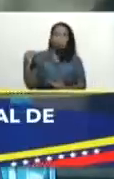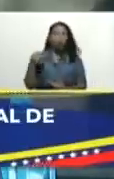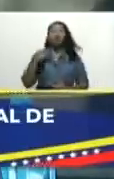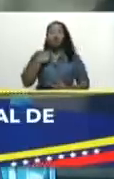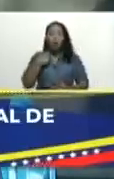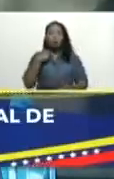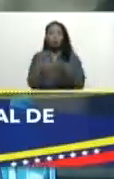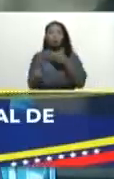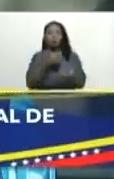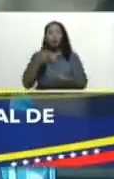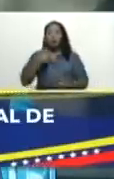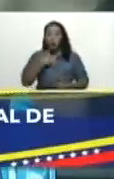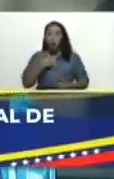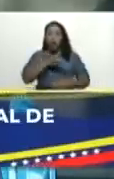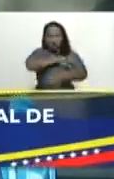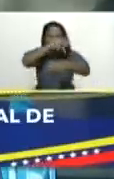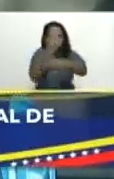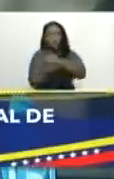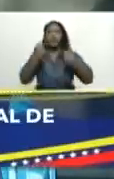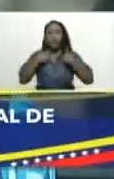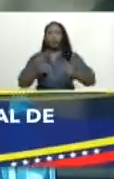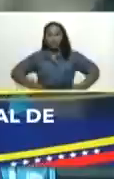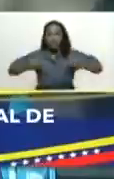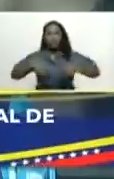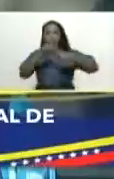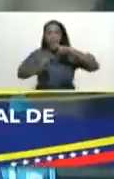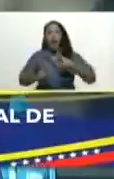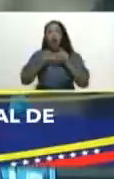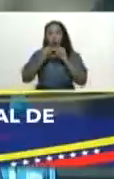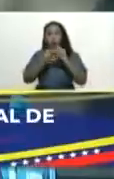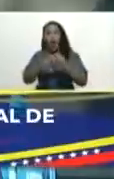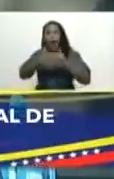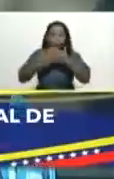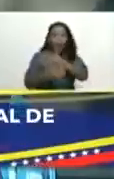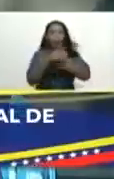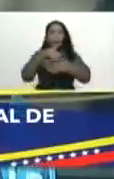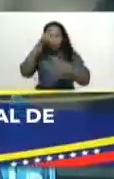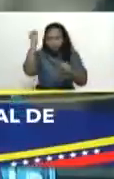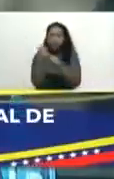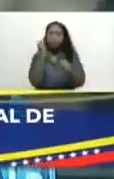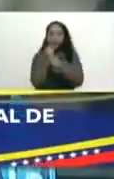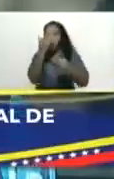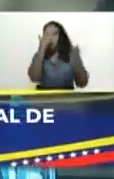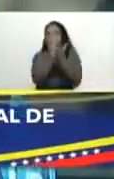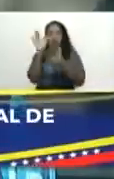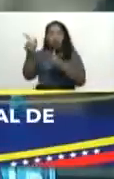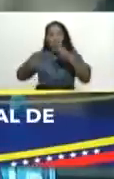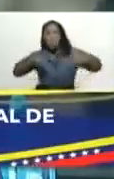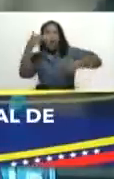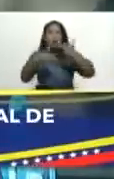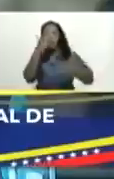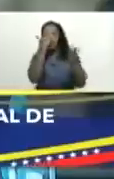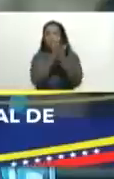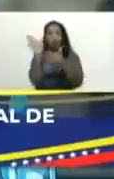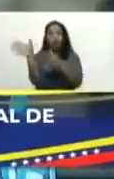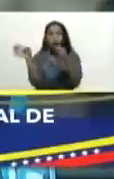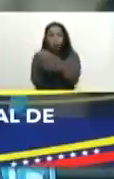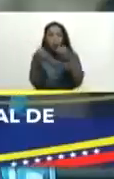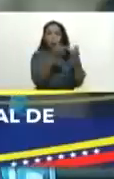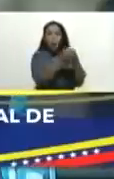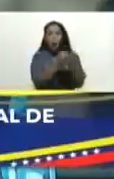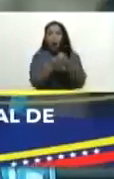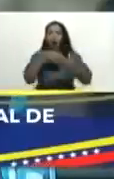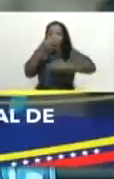bien me da fuerza y ánimo y energía para seguir adelante. frente a estas mafias, frente a estos grupos. Para